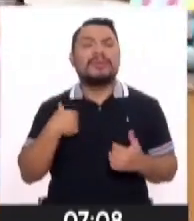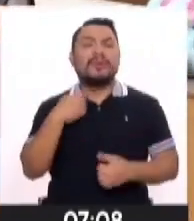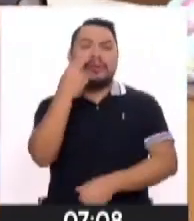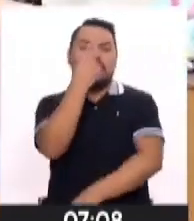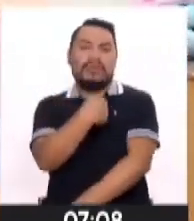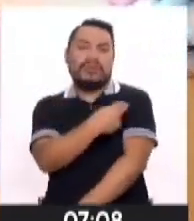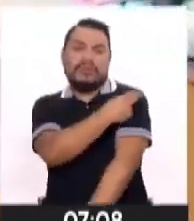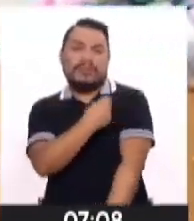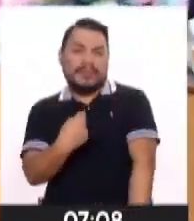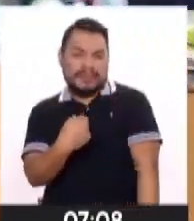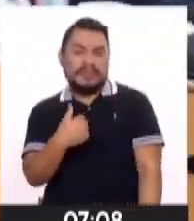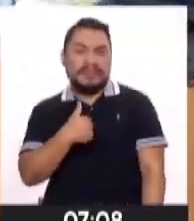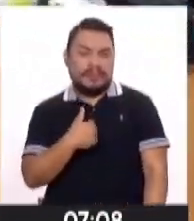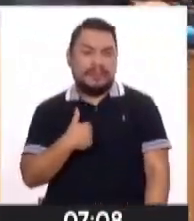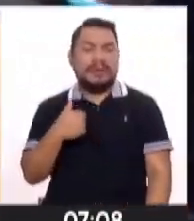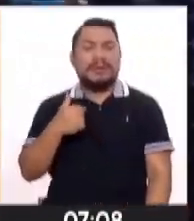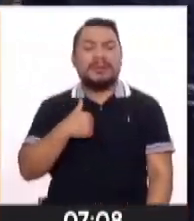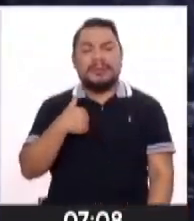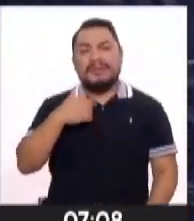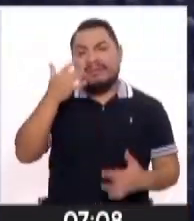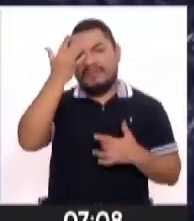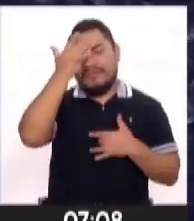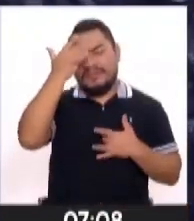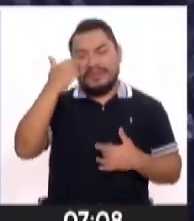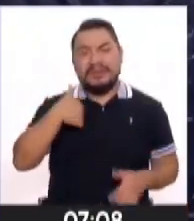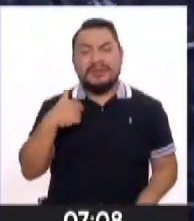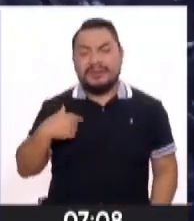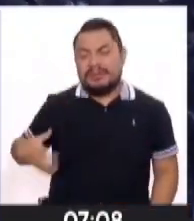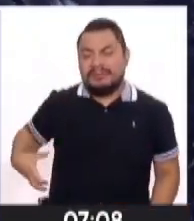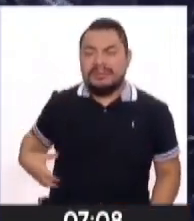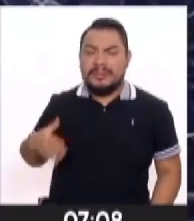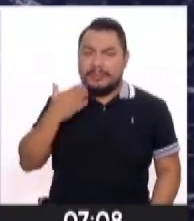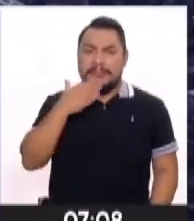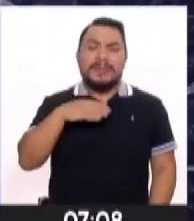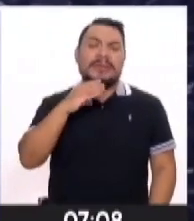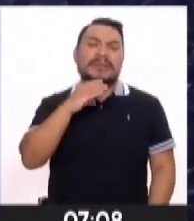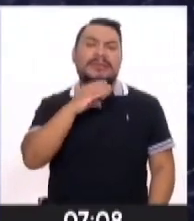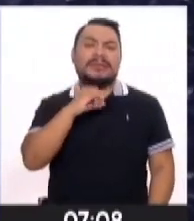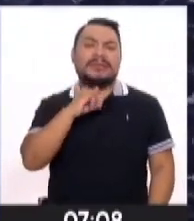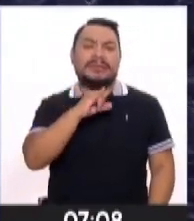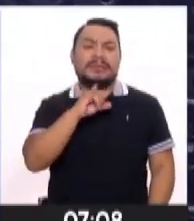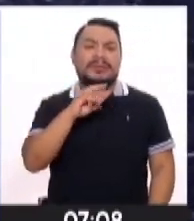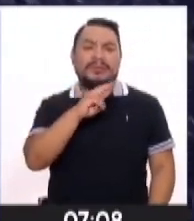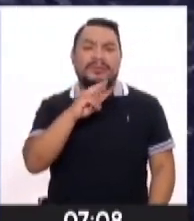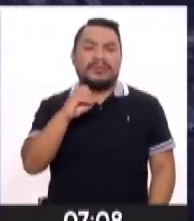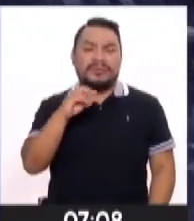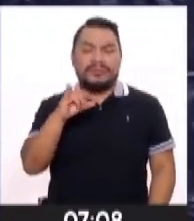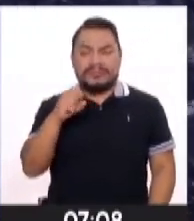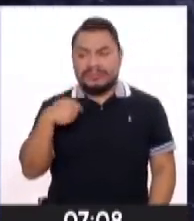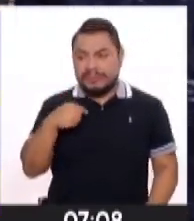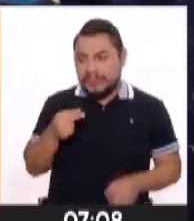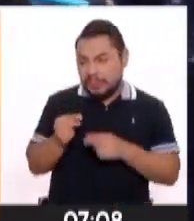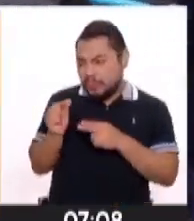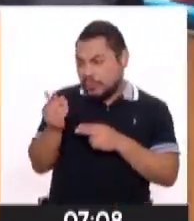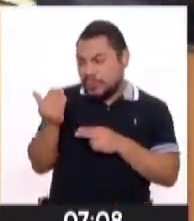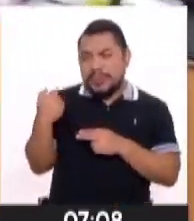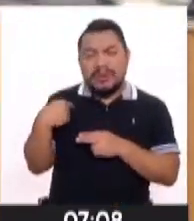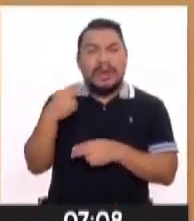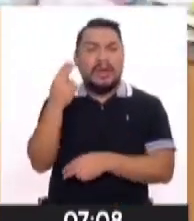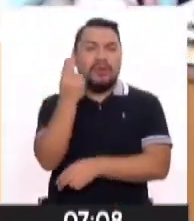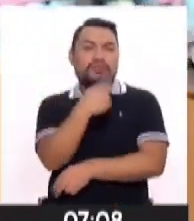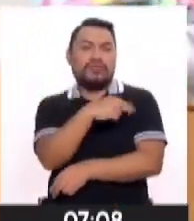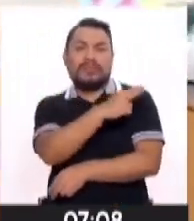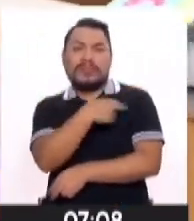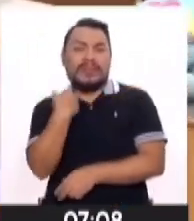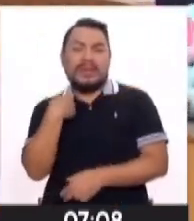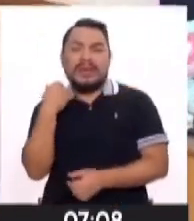cirrosis, diabetes. Cuando yo vine ya no había ni mis cosas, nada. He salido recién del hospital. Al pesar que todos